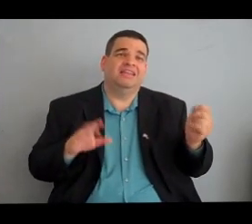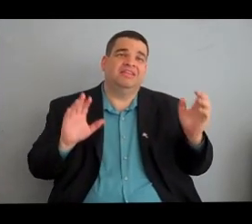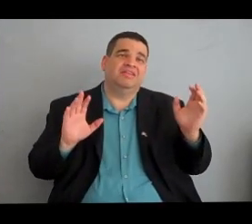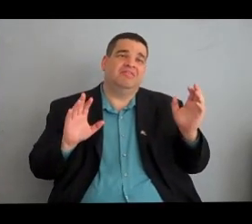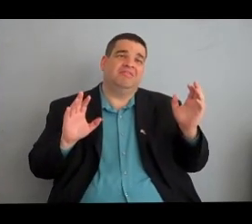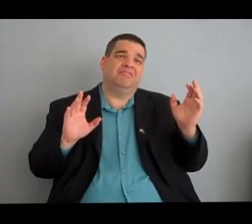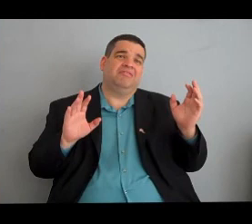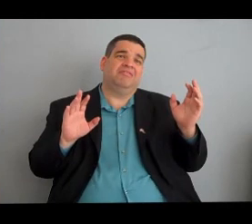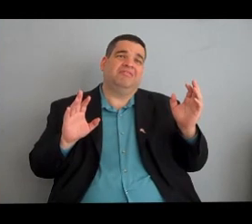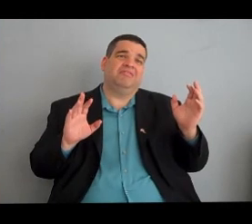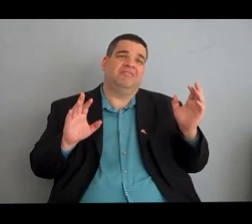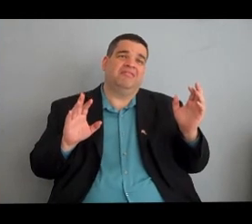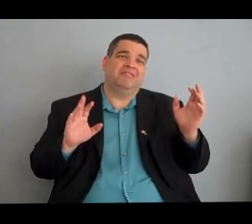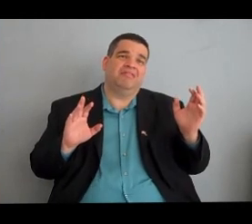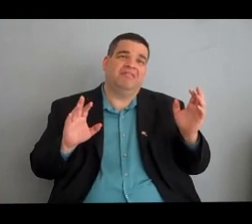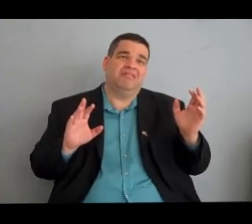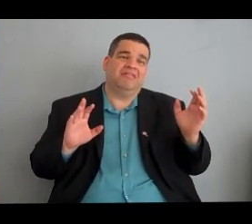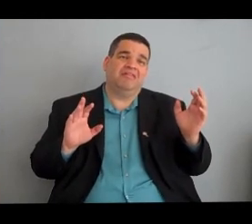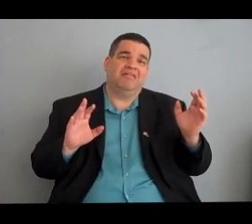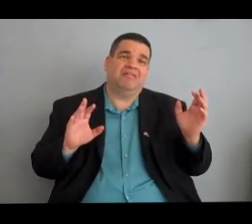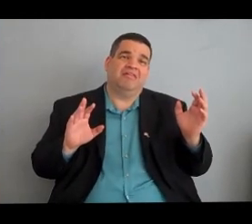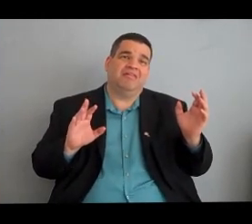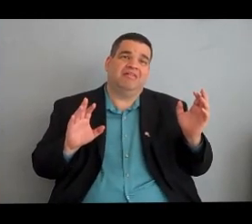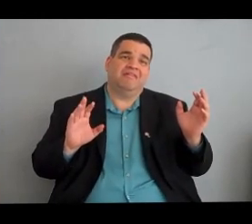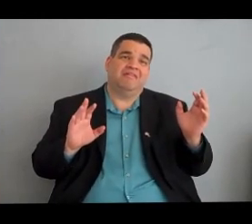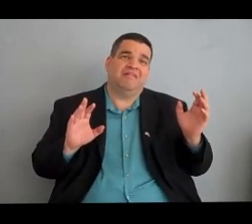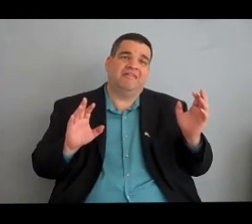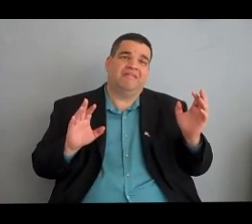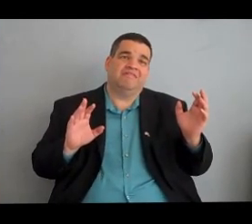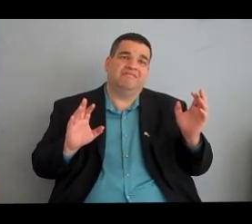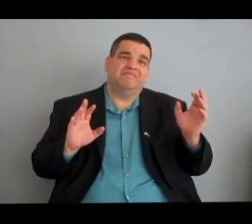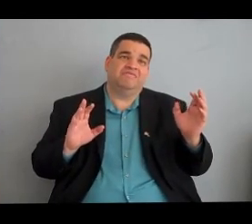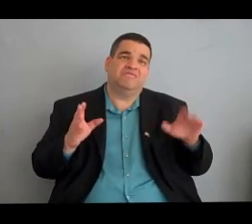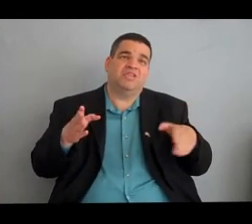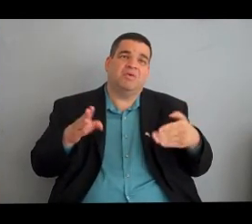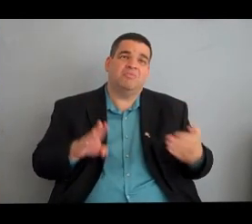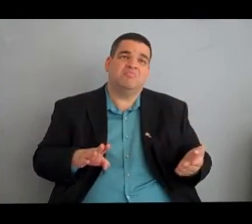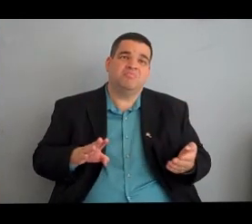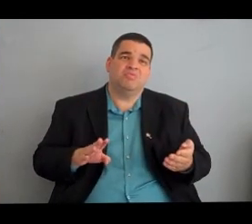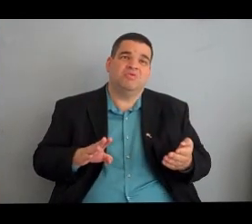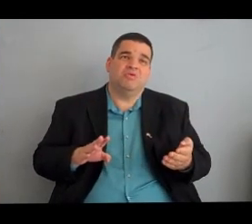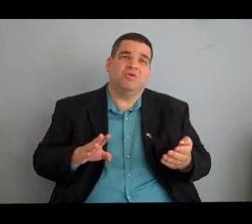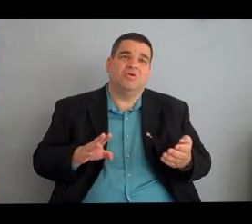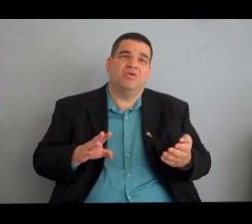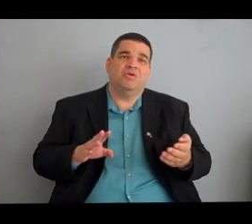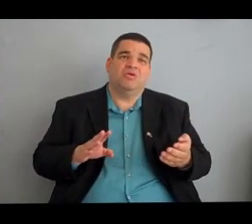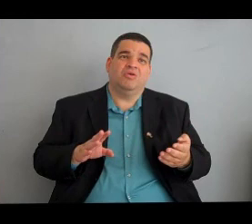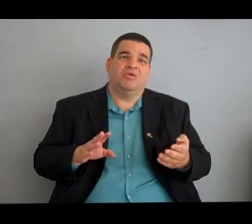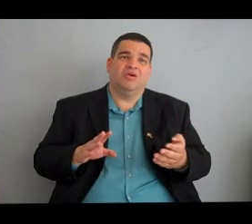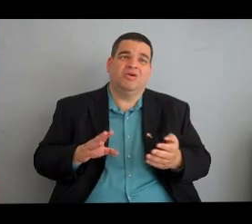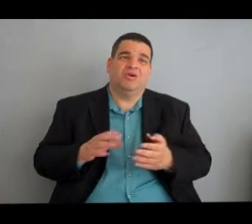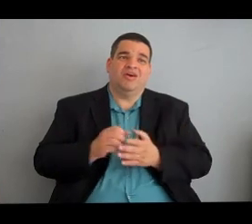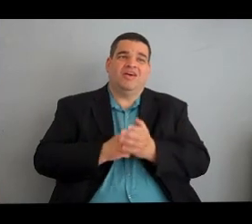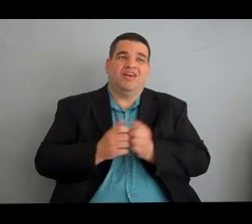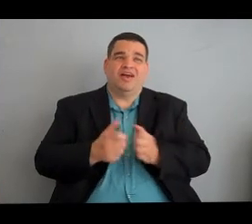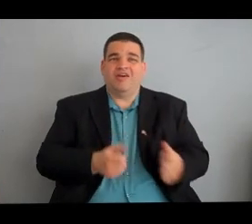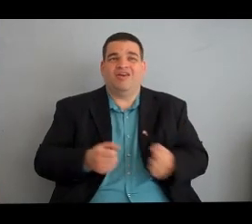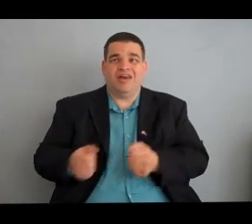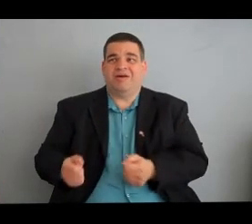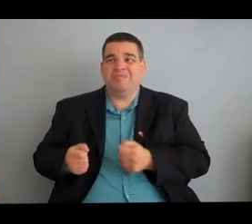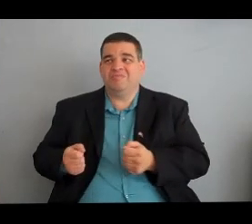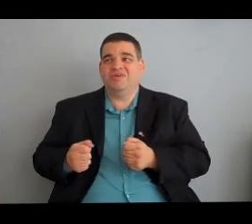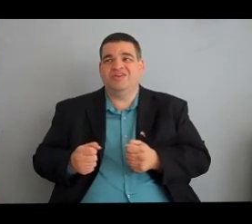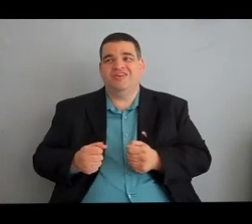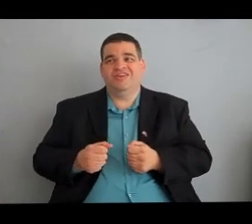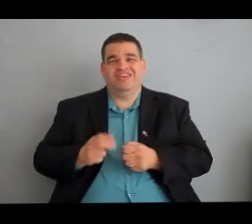¿cómo es? Murieron con los guantes, ¿cómo es? ¿Cómo es que? Con los guantes puestos. Con las botas puestas. Es la cosa, con las botas